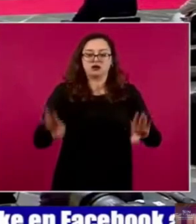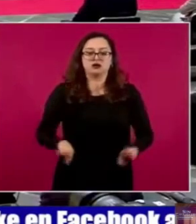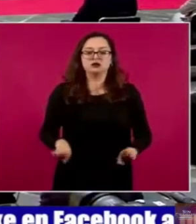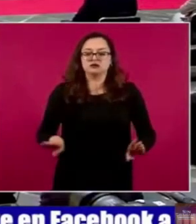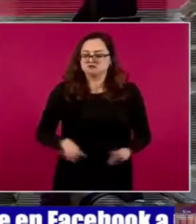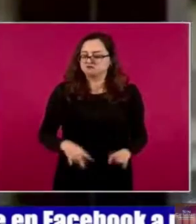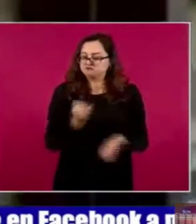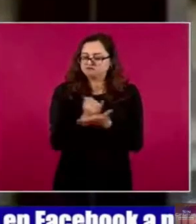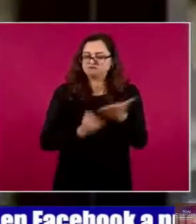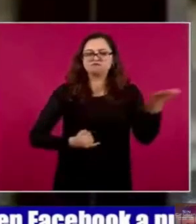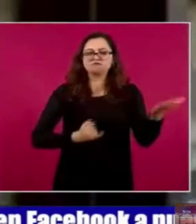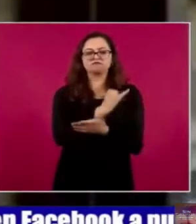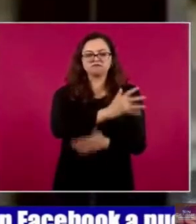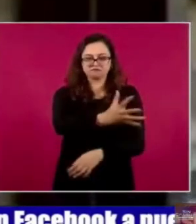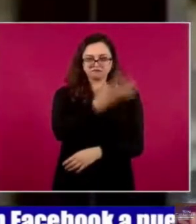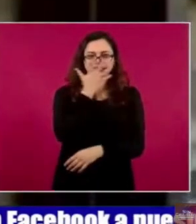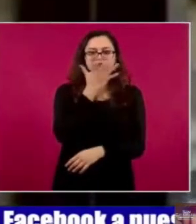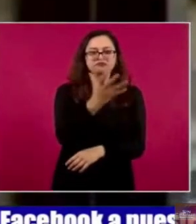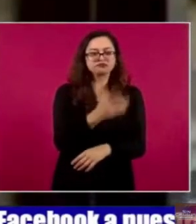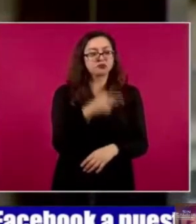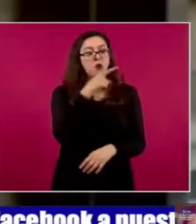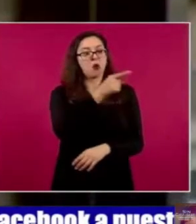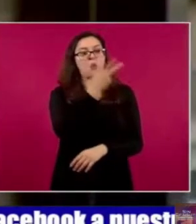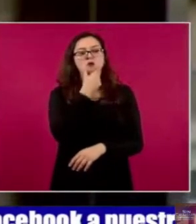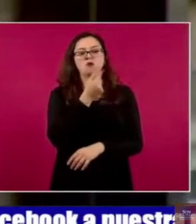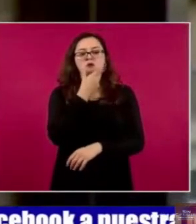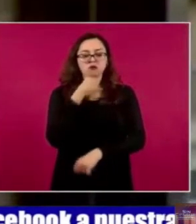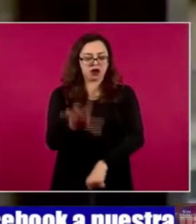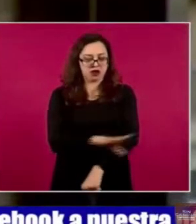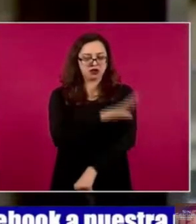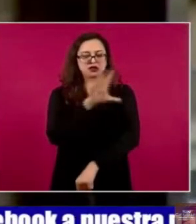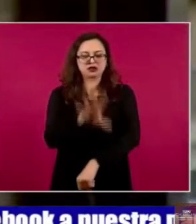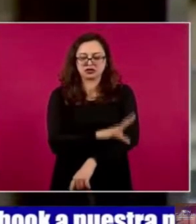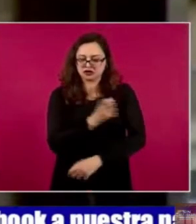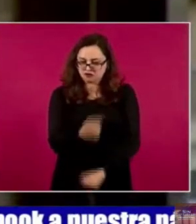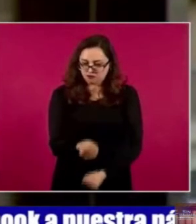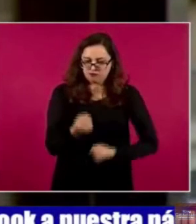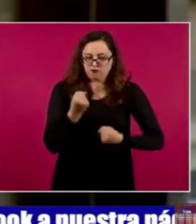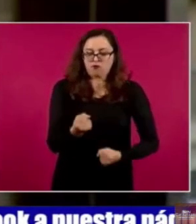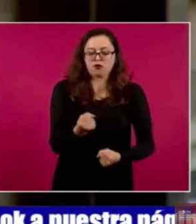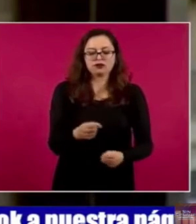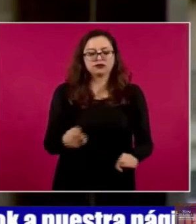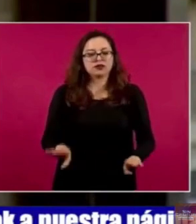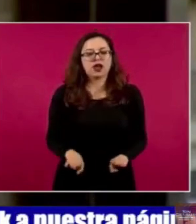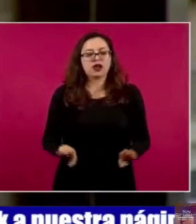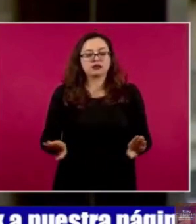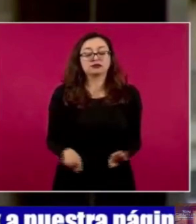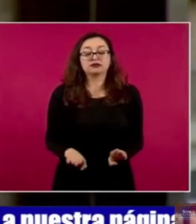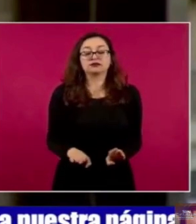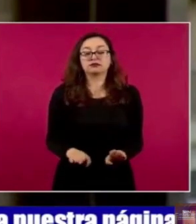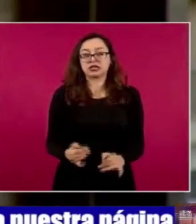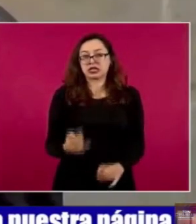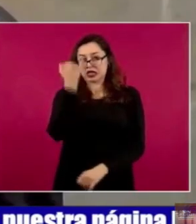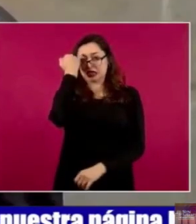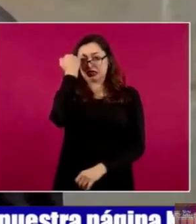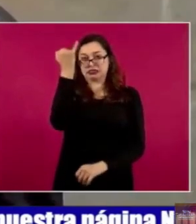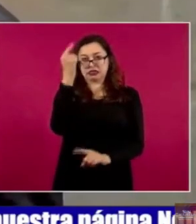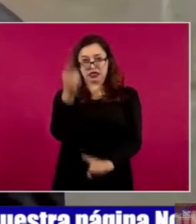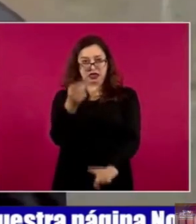enérgico, pero fiel a sus ideas. Es fácil tacharlo